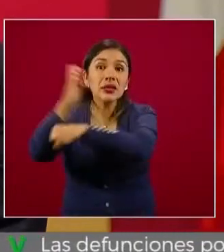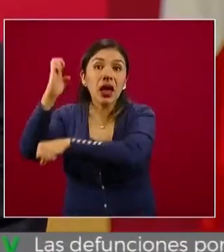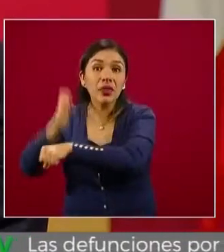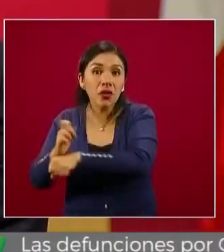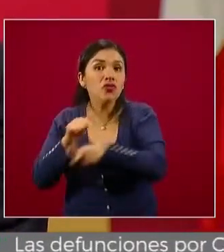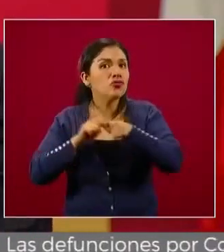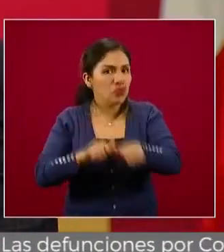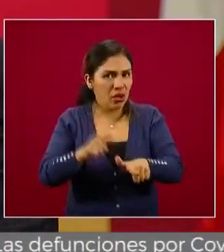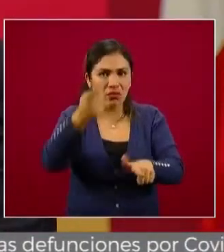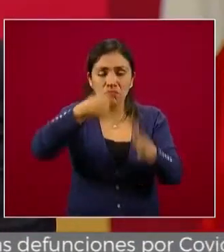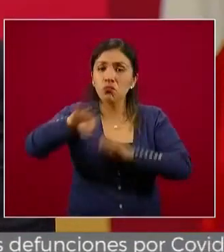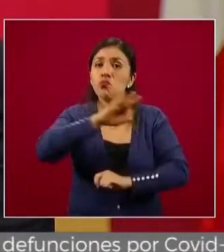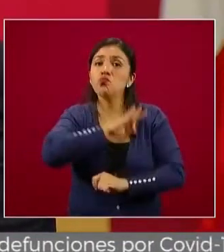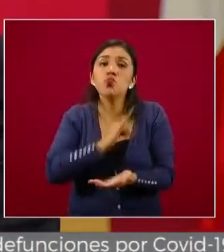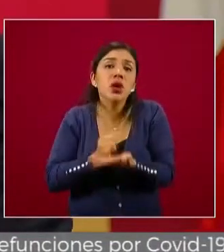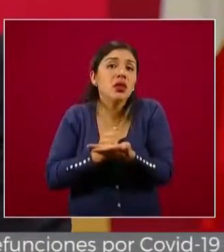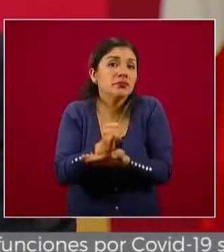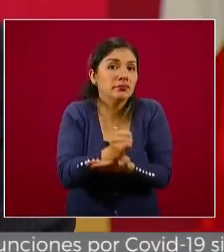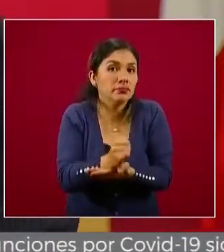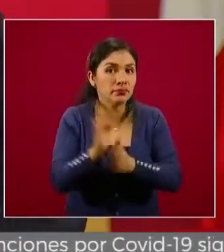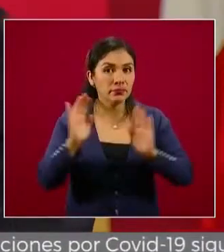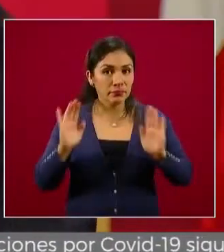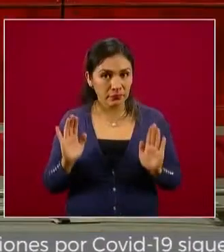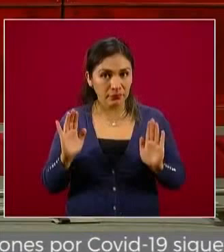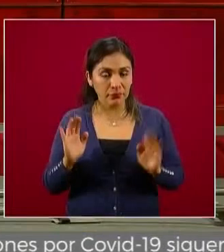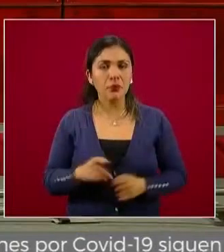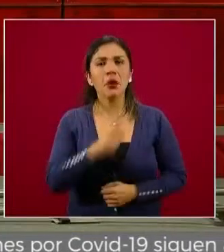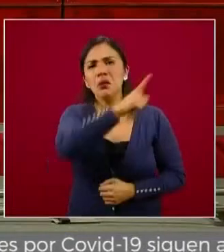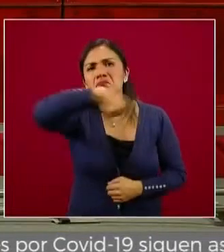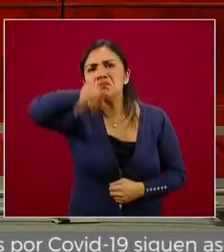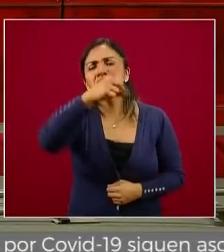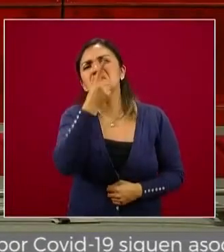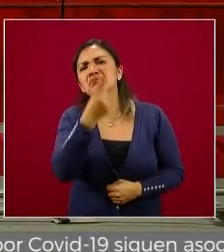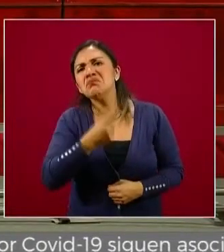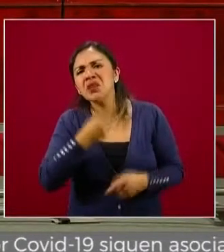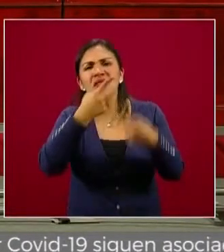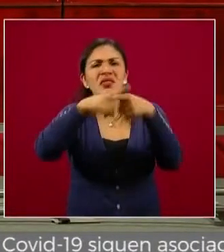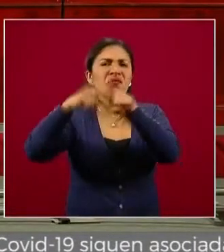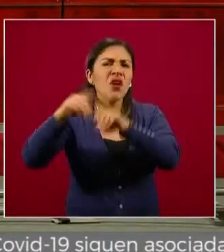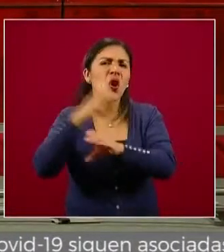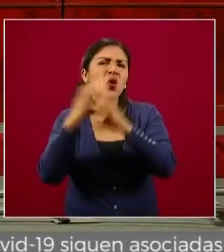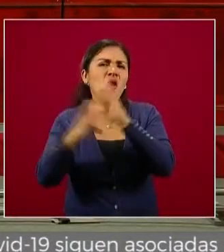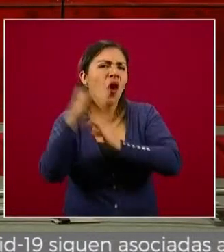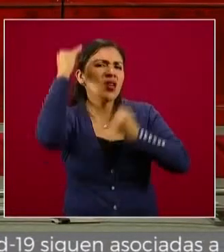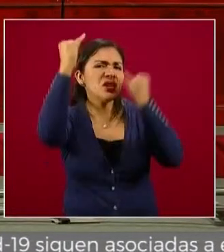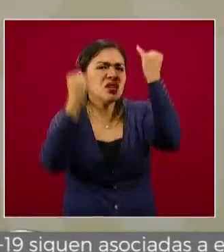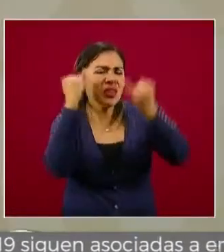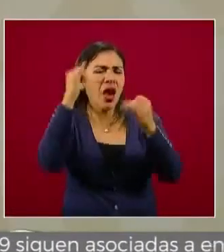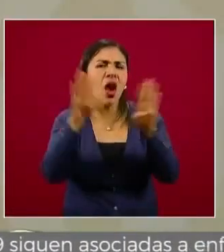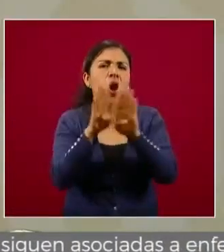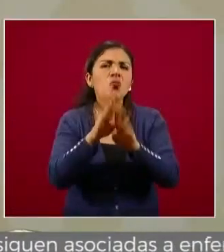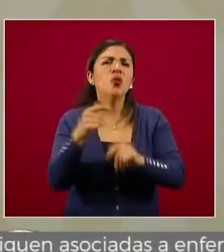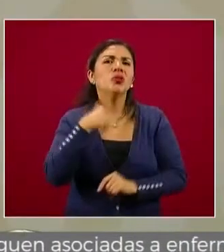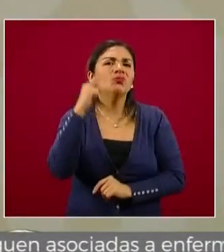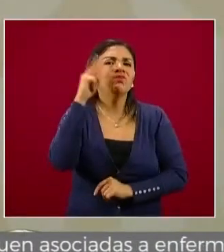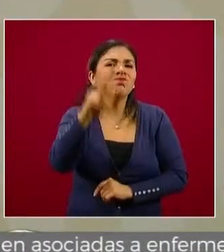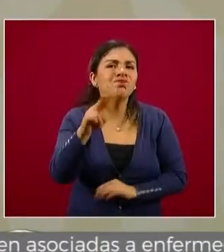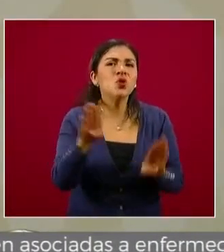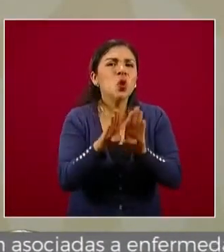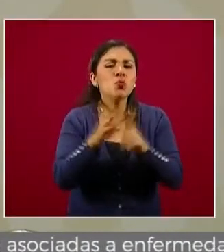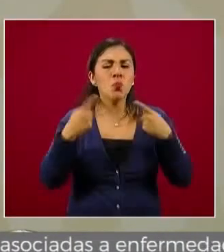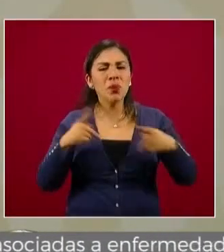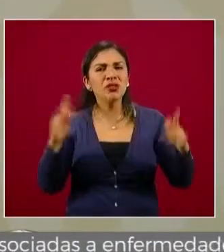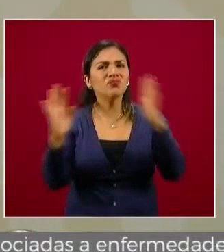informábamos que el secretario de salud era una información, fíjese, la estoy buscando,